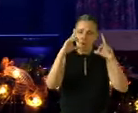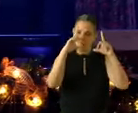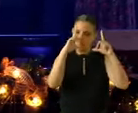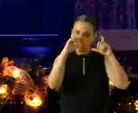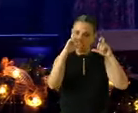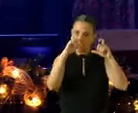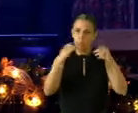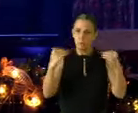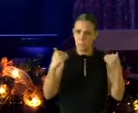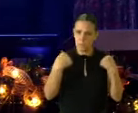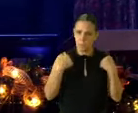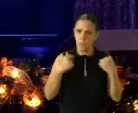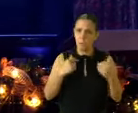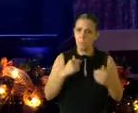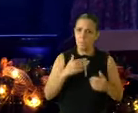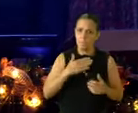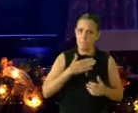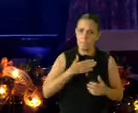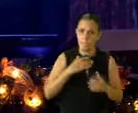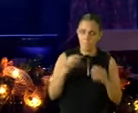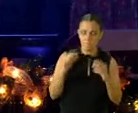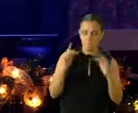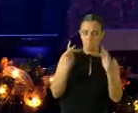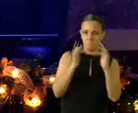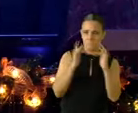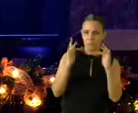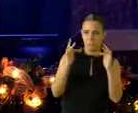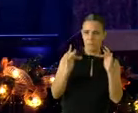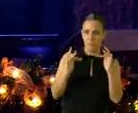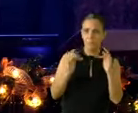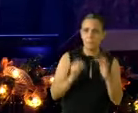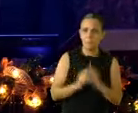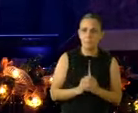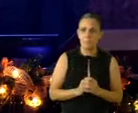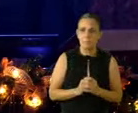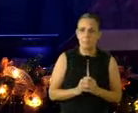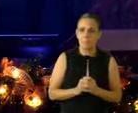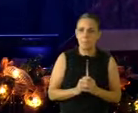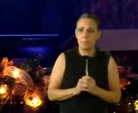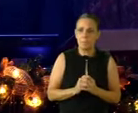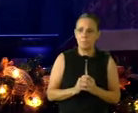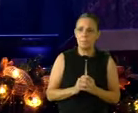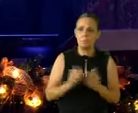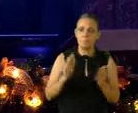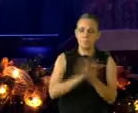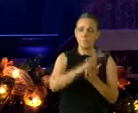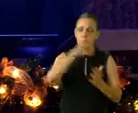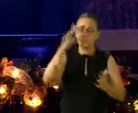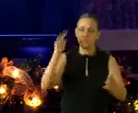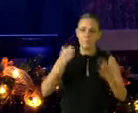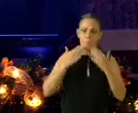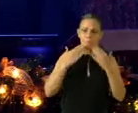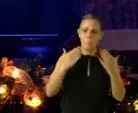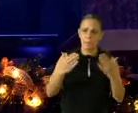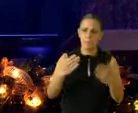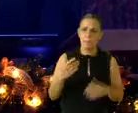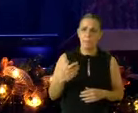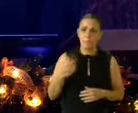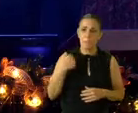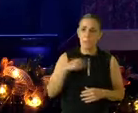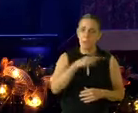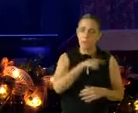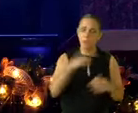no sé quién está abajo, pero hay alguna foto. Gloria, gracias. Nosotros tuvimos un viaje